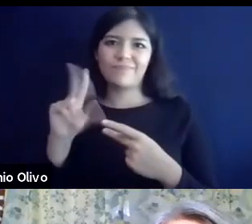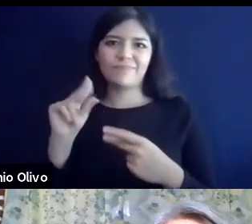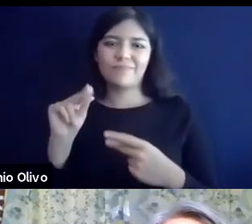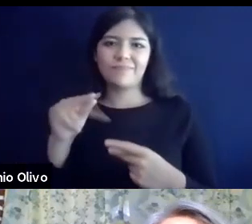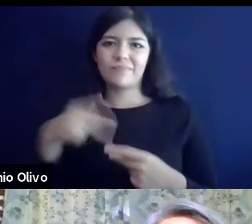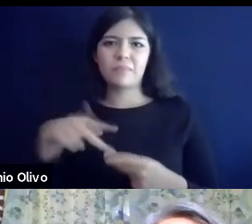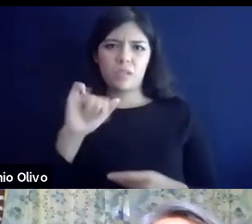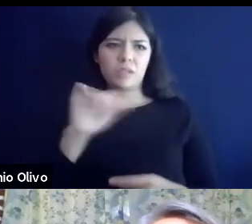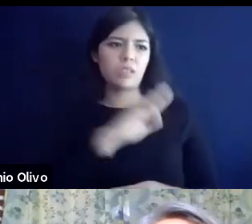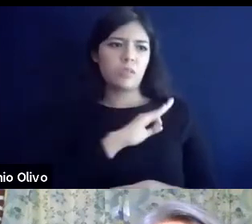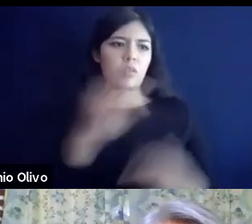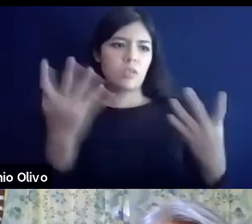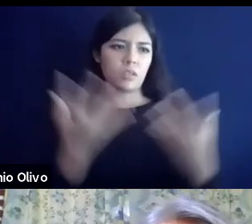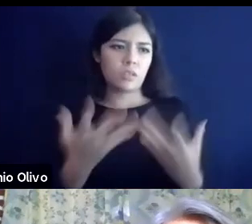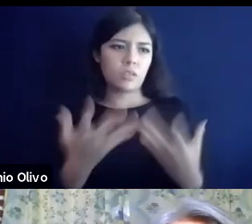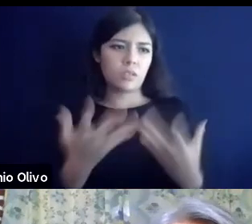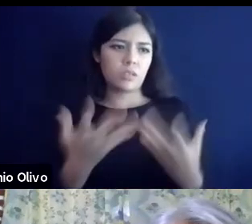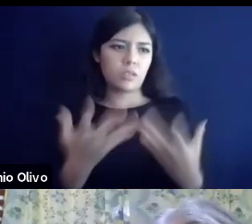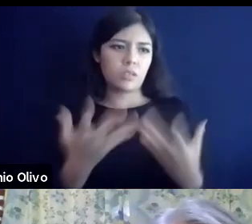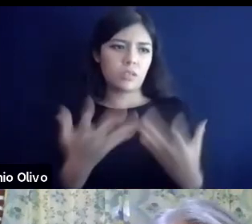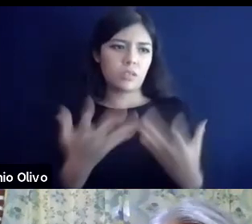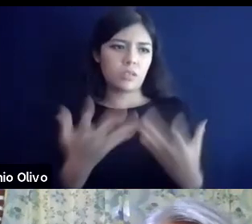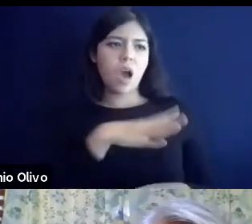Sí. Y esperanza, pero basada en la realidad.